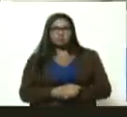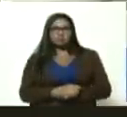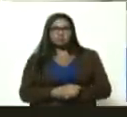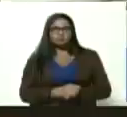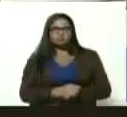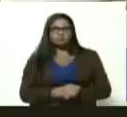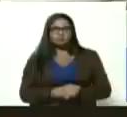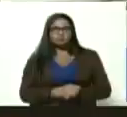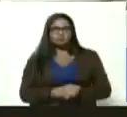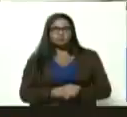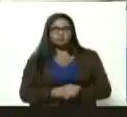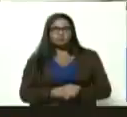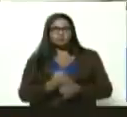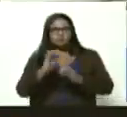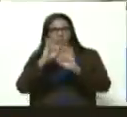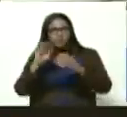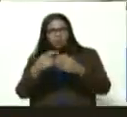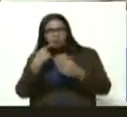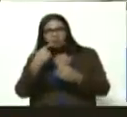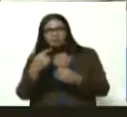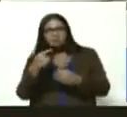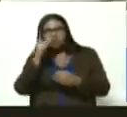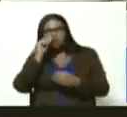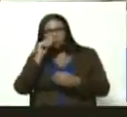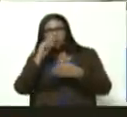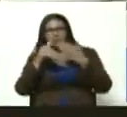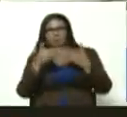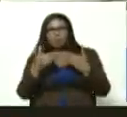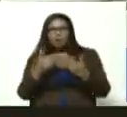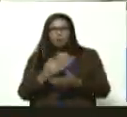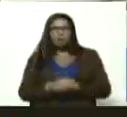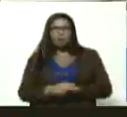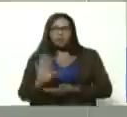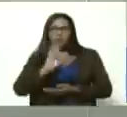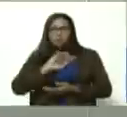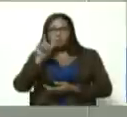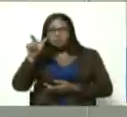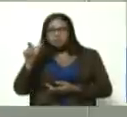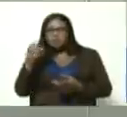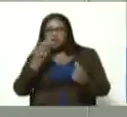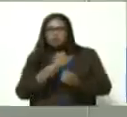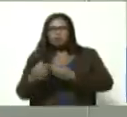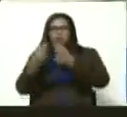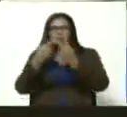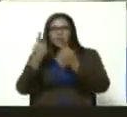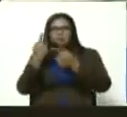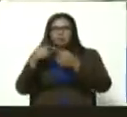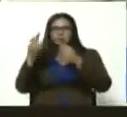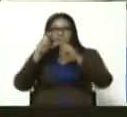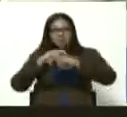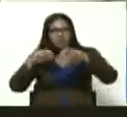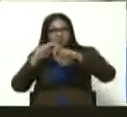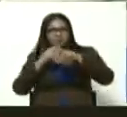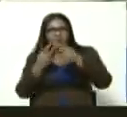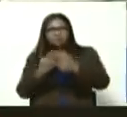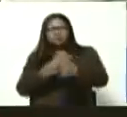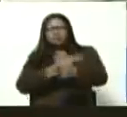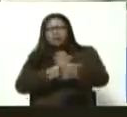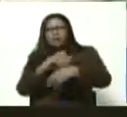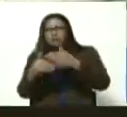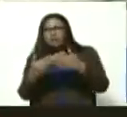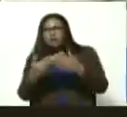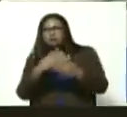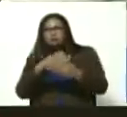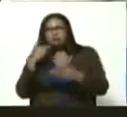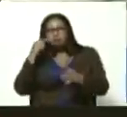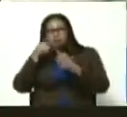y esto lo dice un pronosticador señor este economista pero si revisan las encuestas les va a ir peor todavía las encuestas